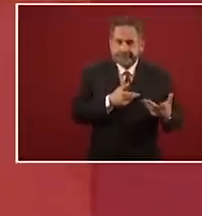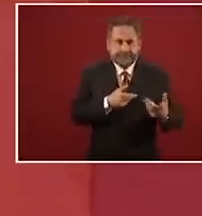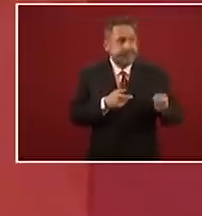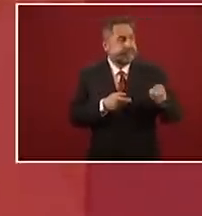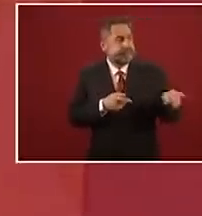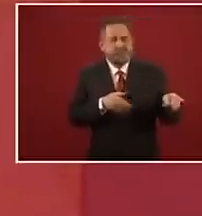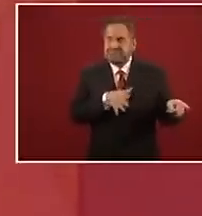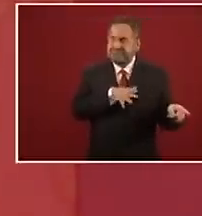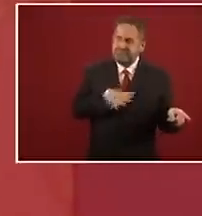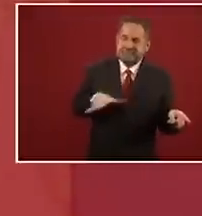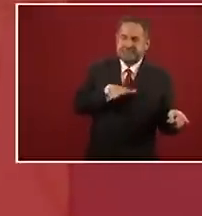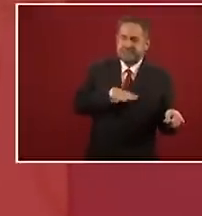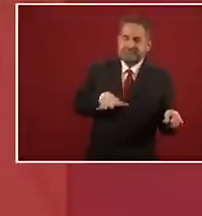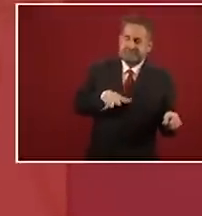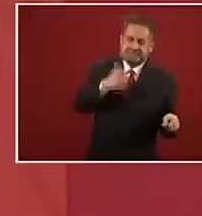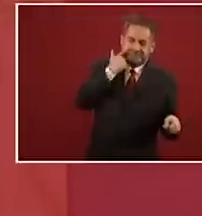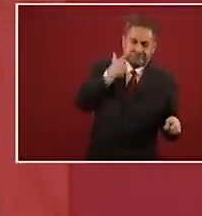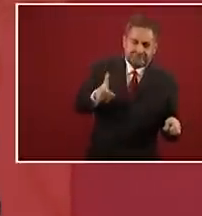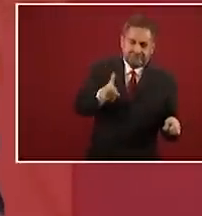resistencias,